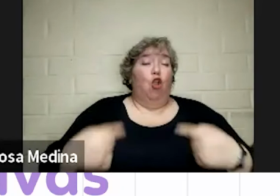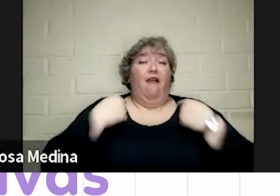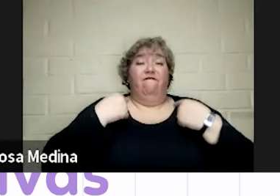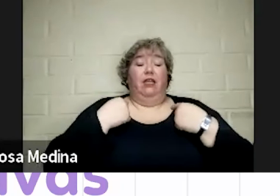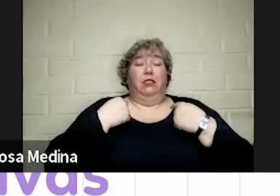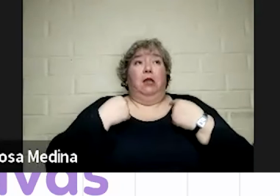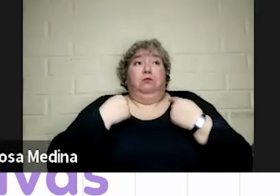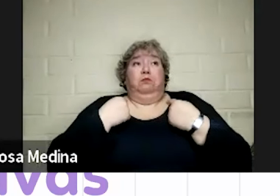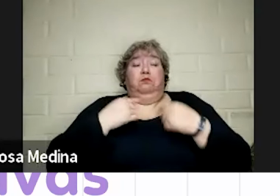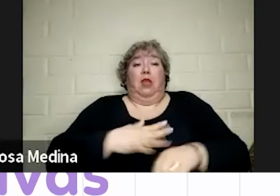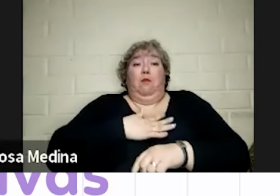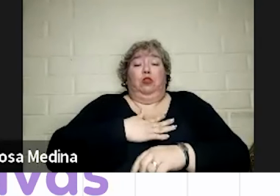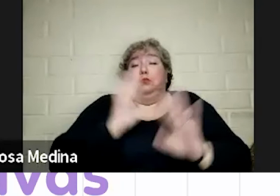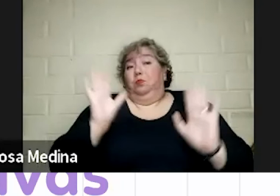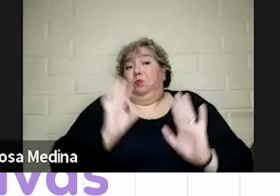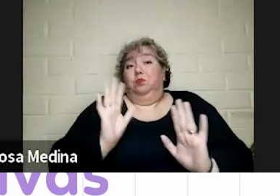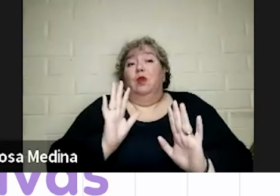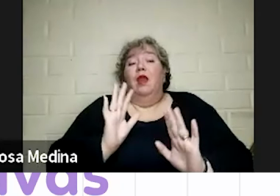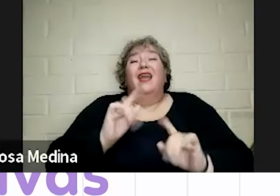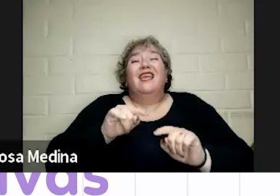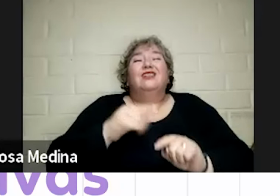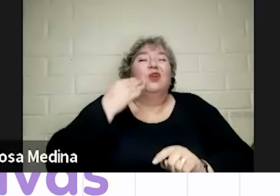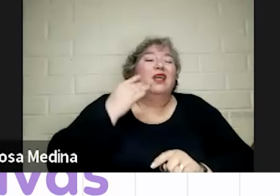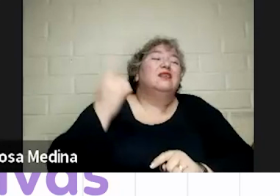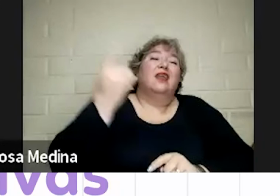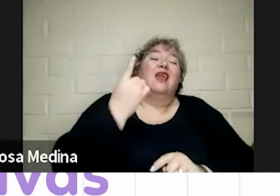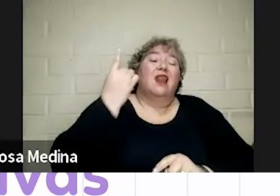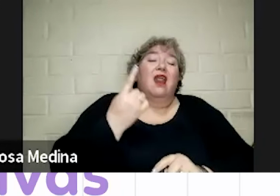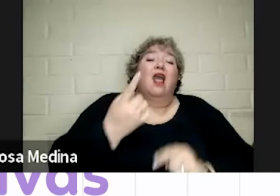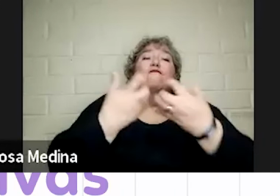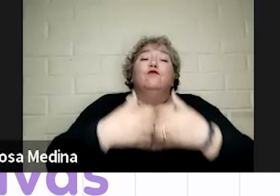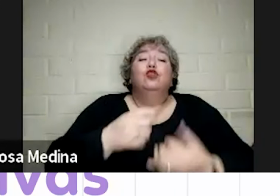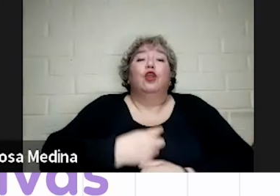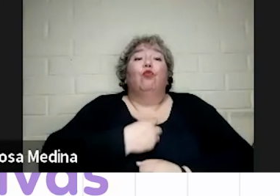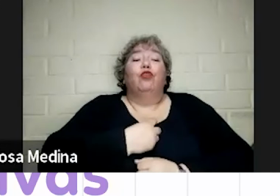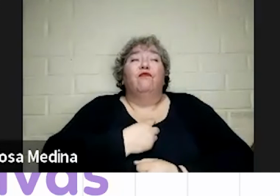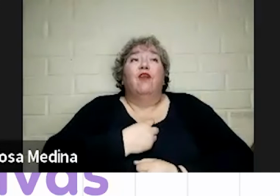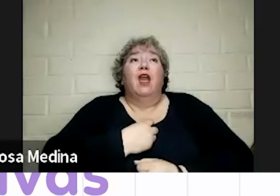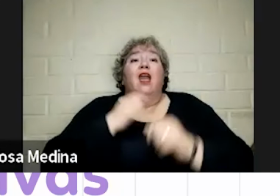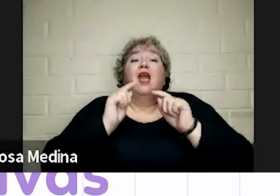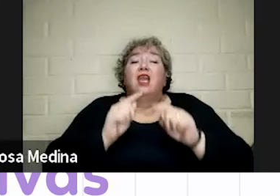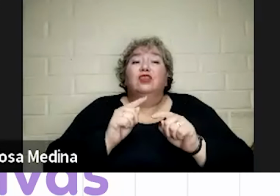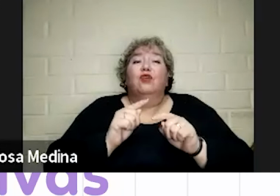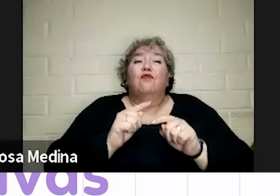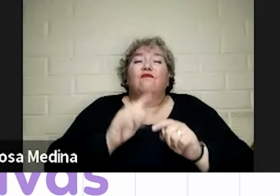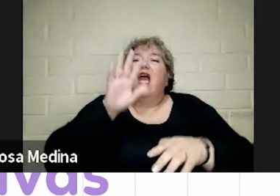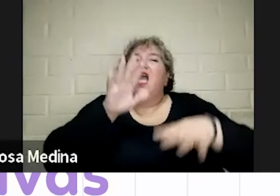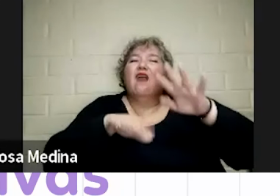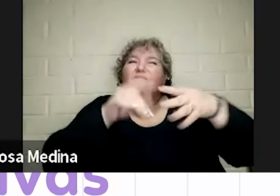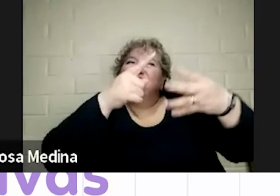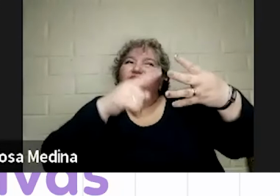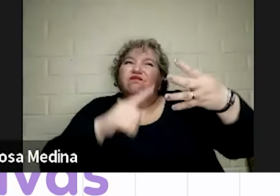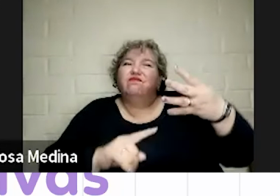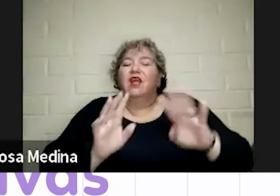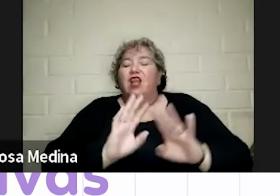nivel emocional. ¿Ya? Y en general las pruebas de funciones ejecutivas van a evaluar este tipo de aspectos, porque están descontextualizados. Un